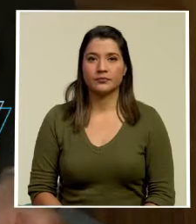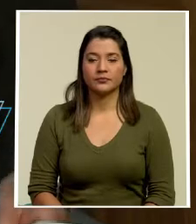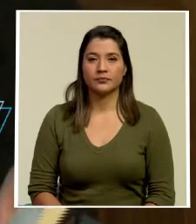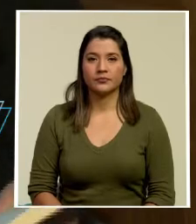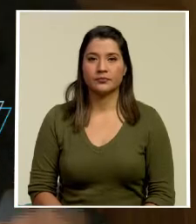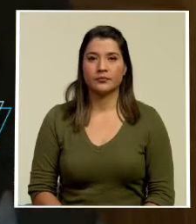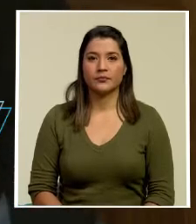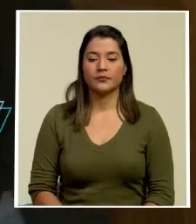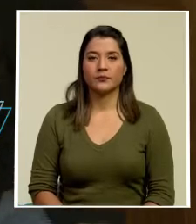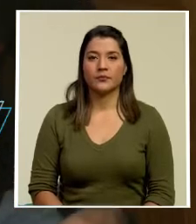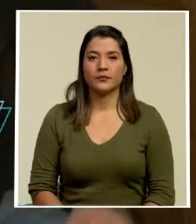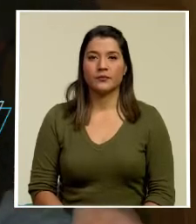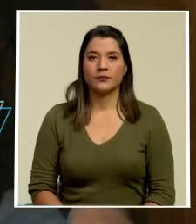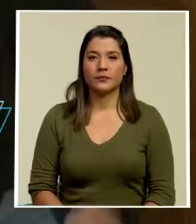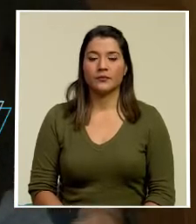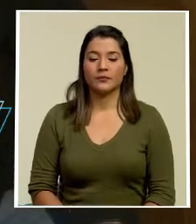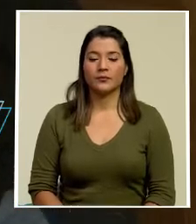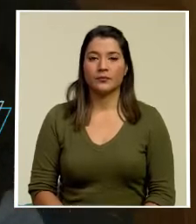Bueno, el que salió,